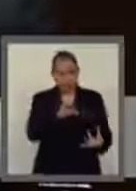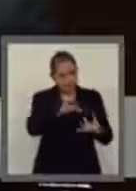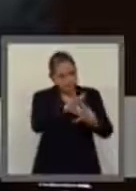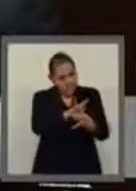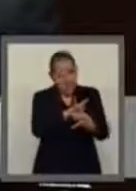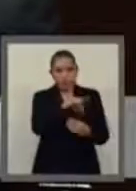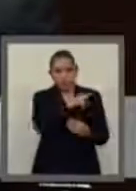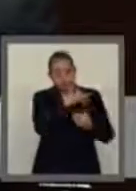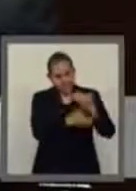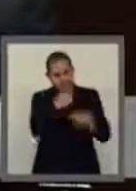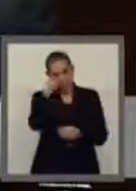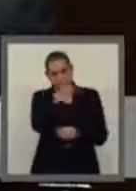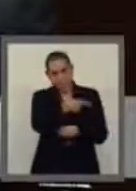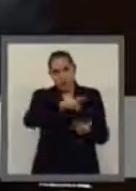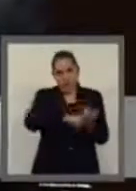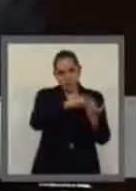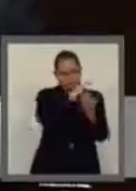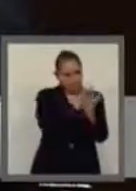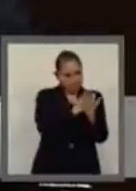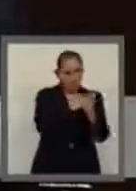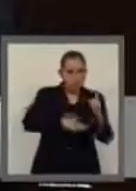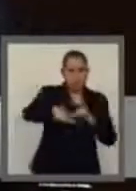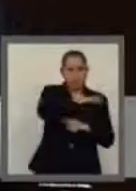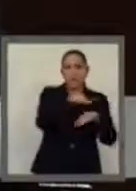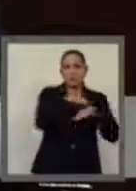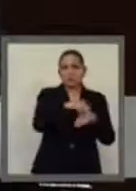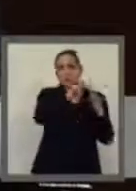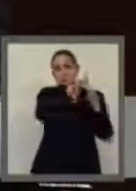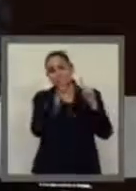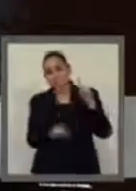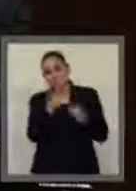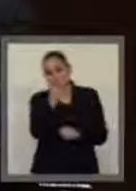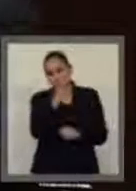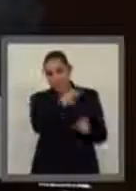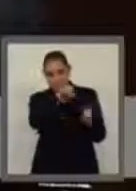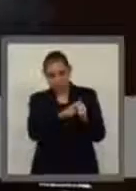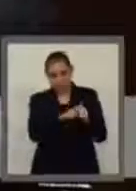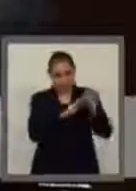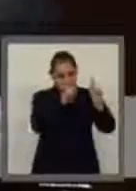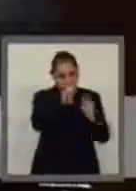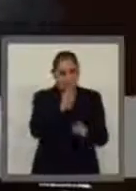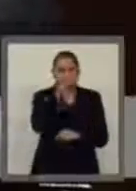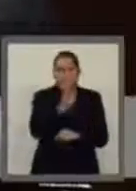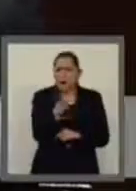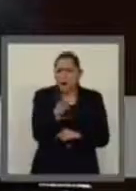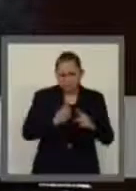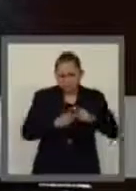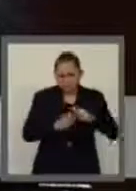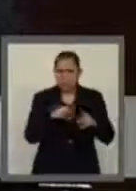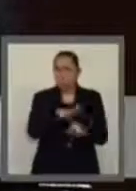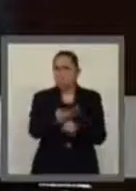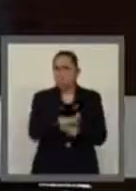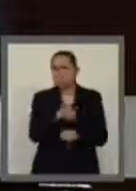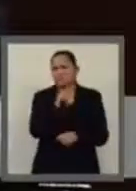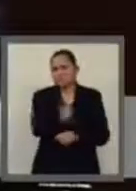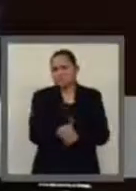de la política pública para el desarrollo de zonas económicas especiales son insuficientes? En atención a ello, se